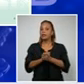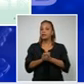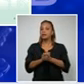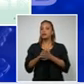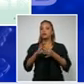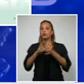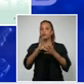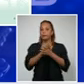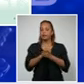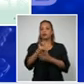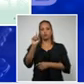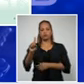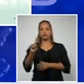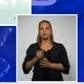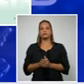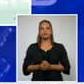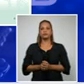autóctono ayer.